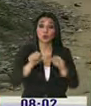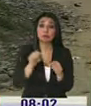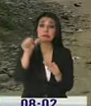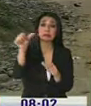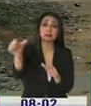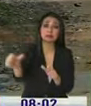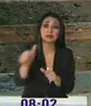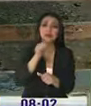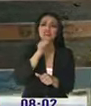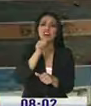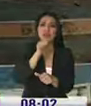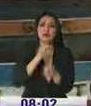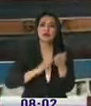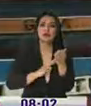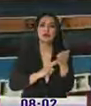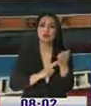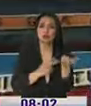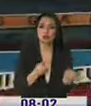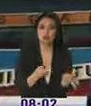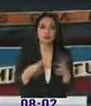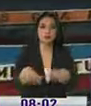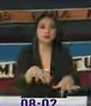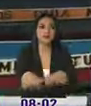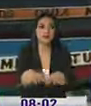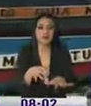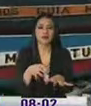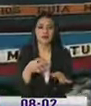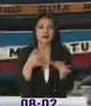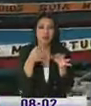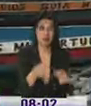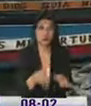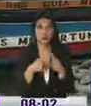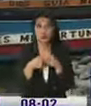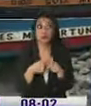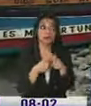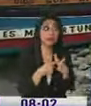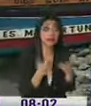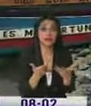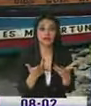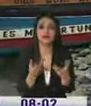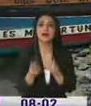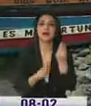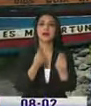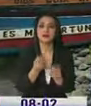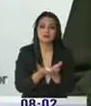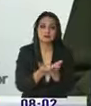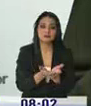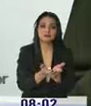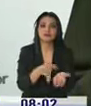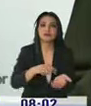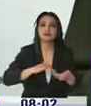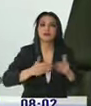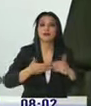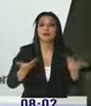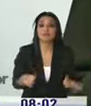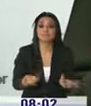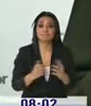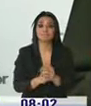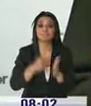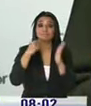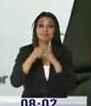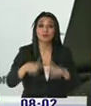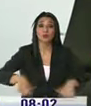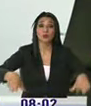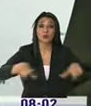de logística para este tipo de operativos, se utiliza cuando es necesario y urgente transporte comunitario. Hay lugares en la provincia de